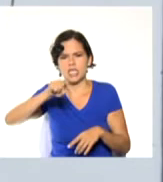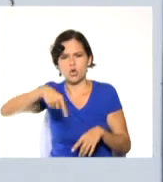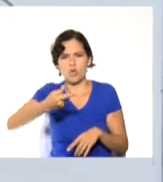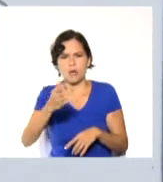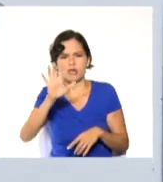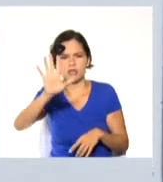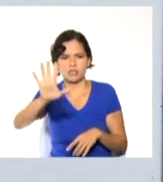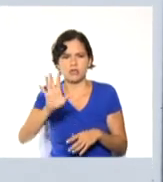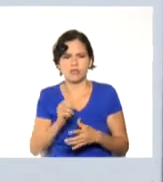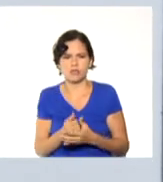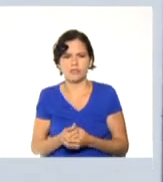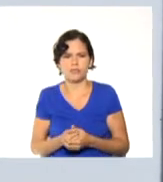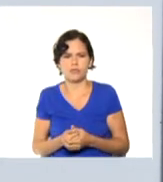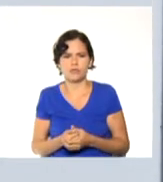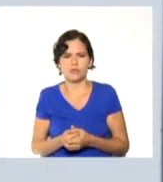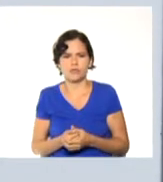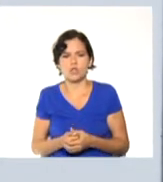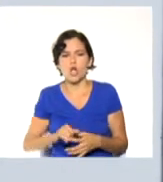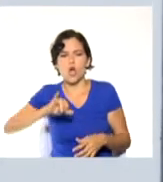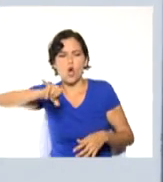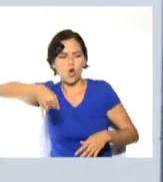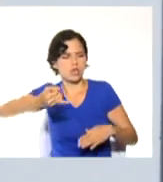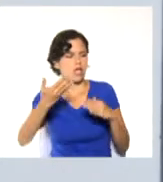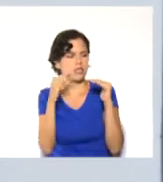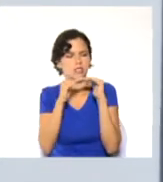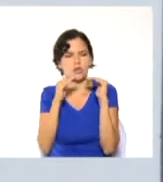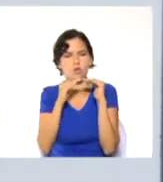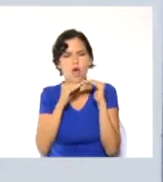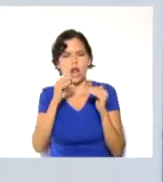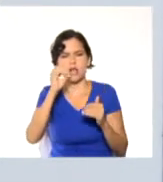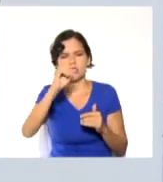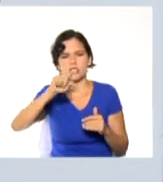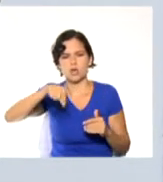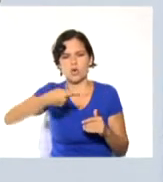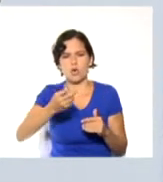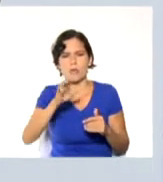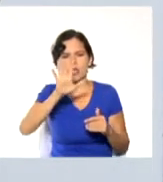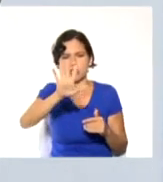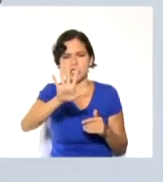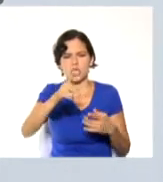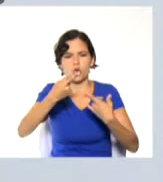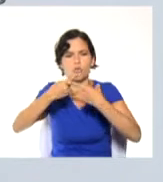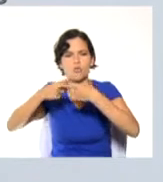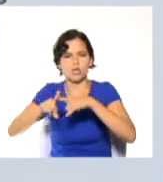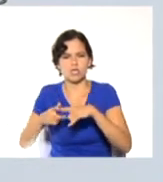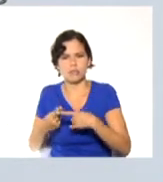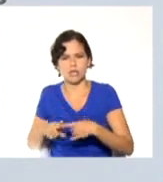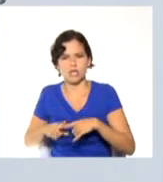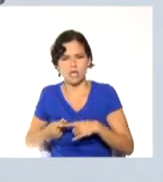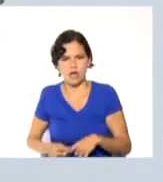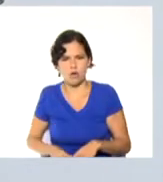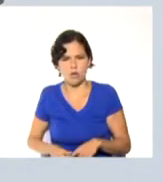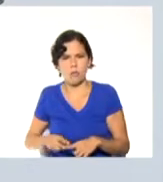0,5. Muy bien. 0,5 por